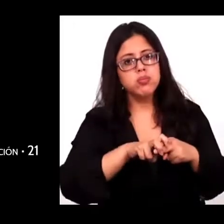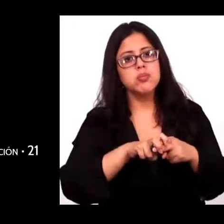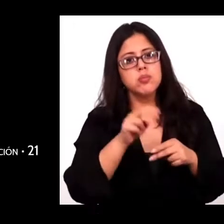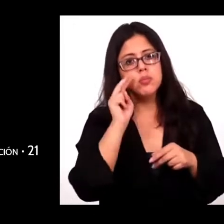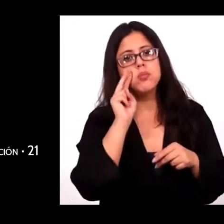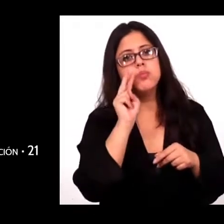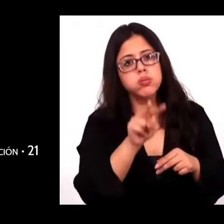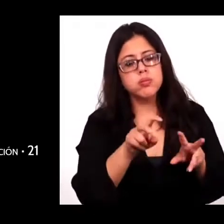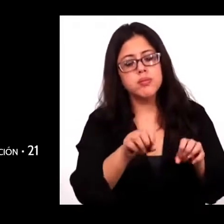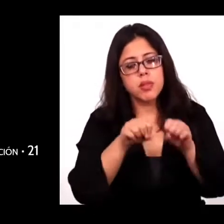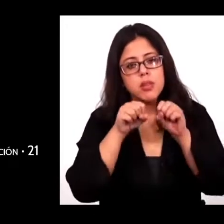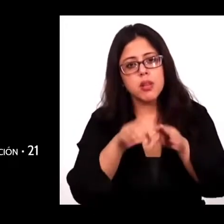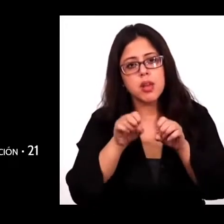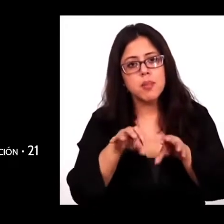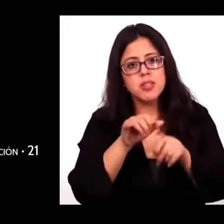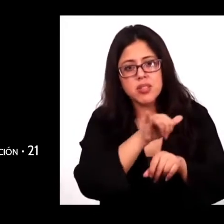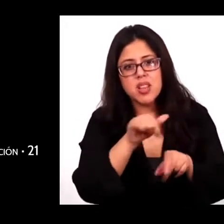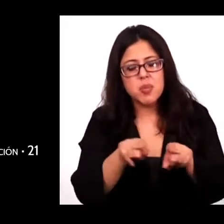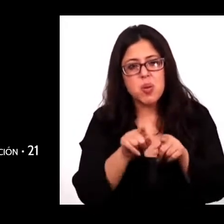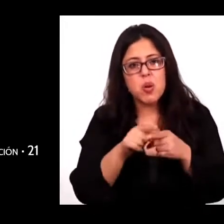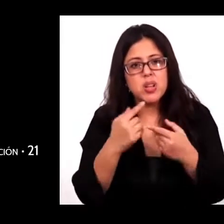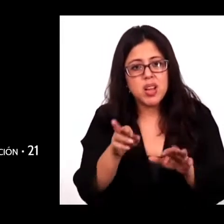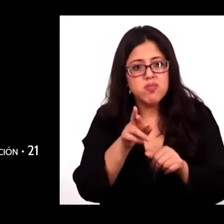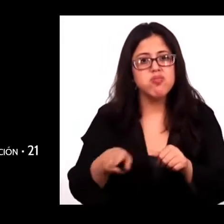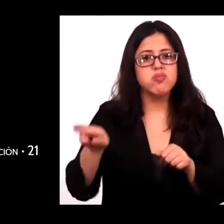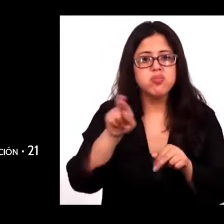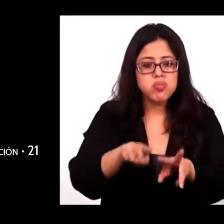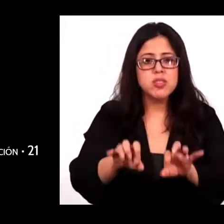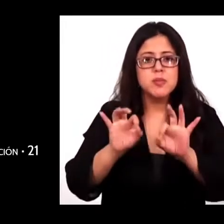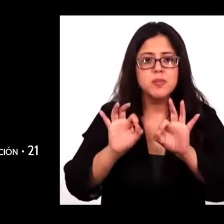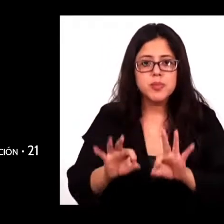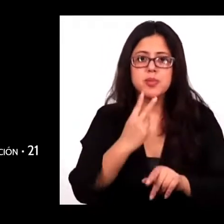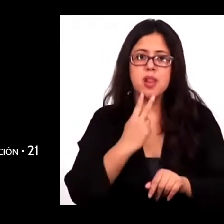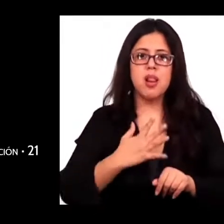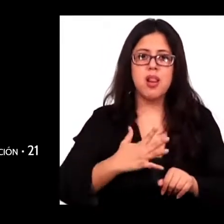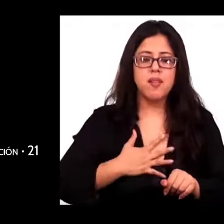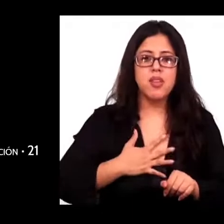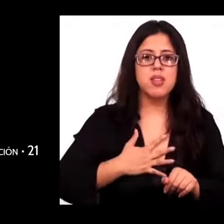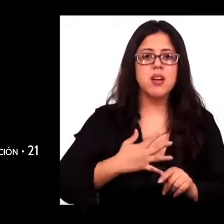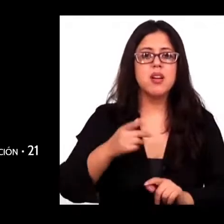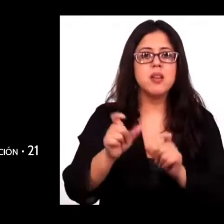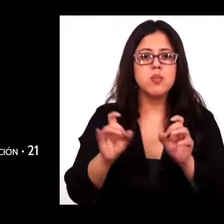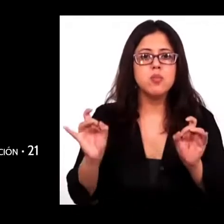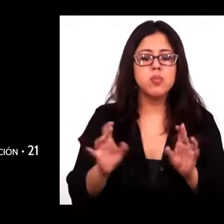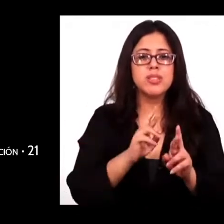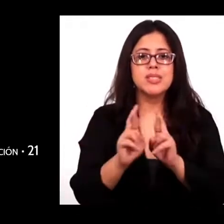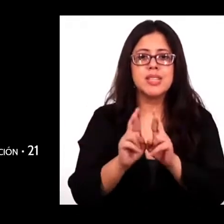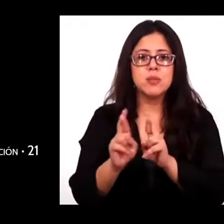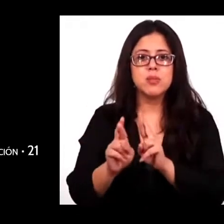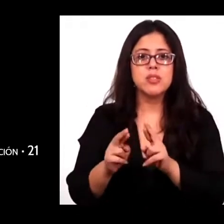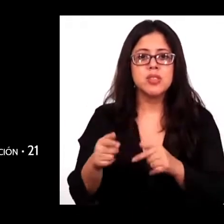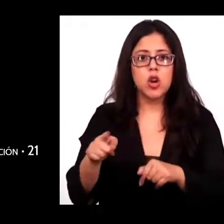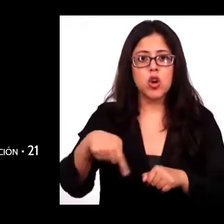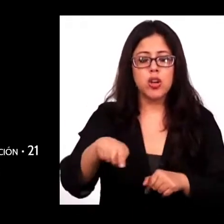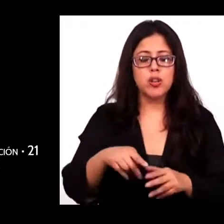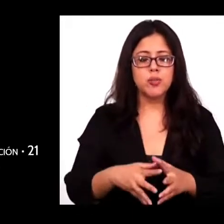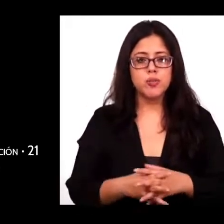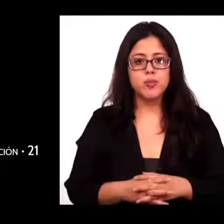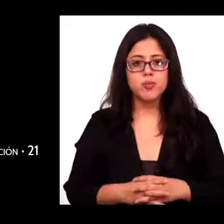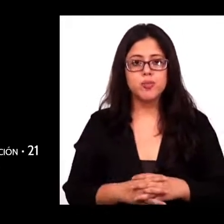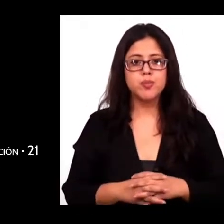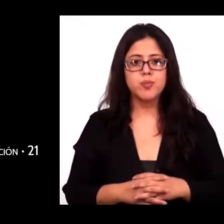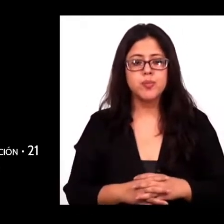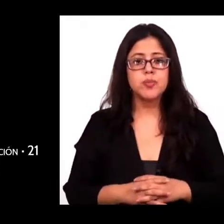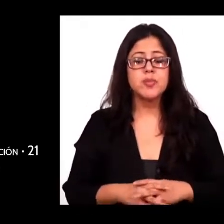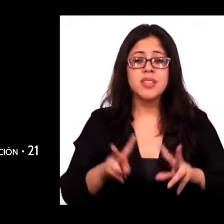de capacitación que luego no logra redundar en un impacto efectivo en la vida de quienes pueden verse relacionados con el actuar policial. En relación